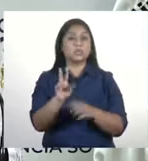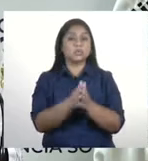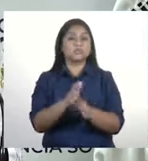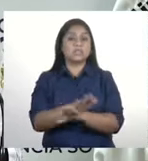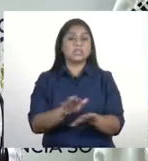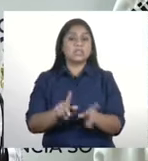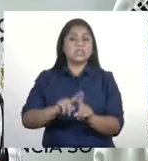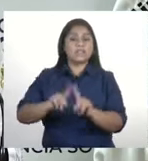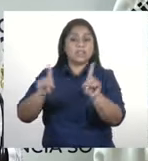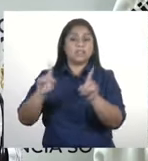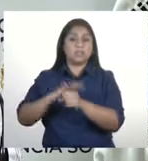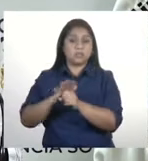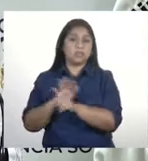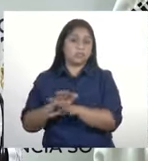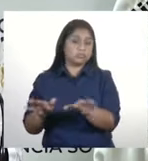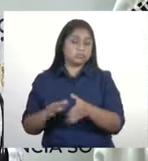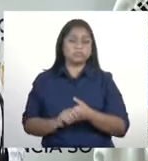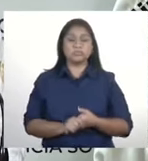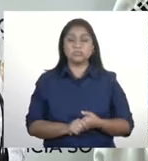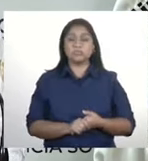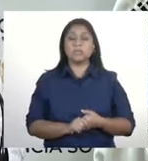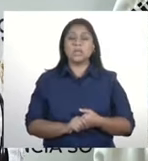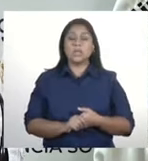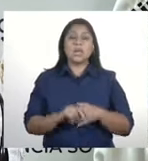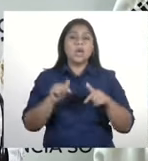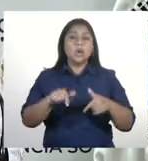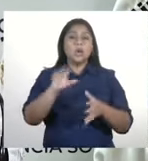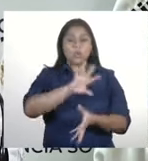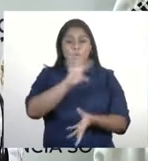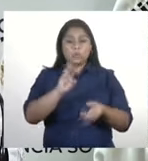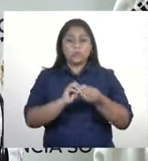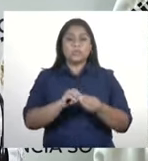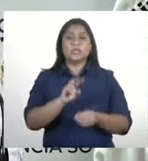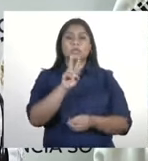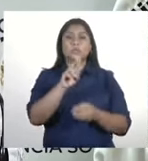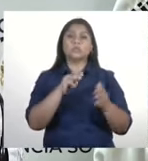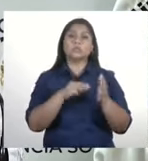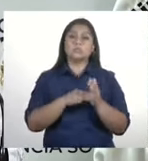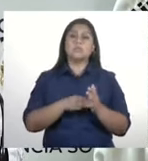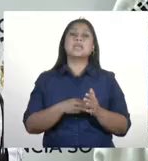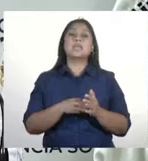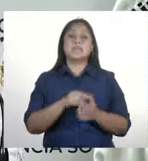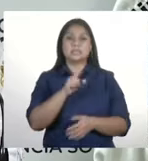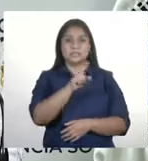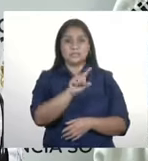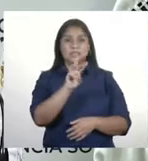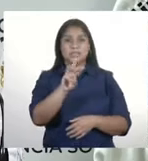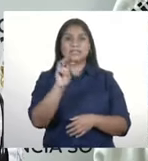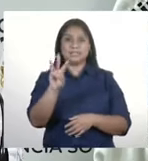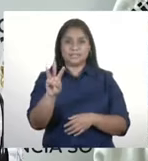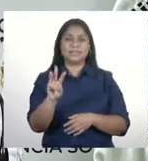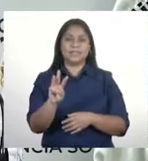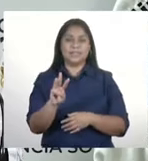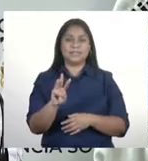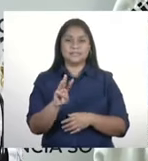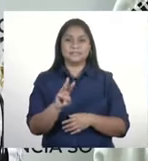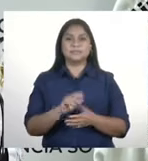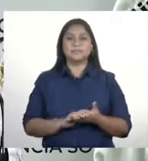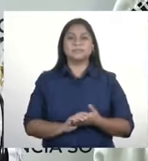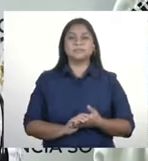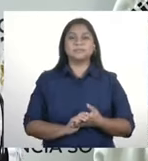causas ajenas al COVID-19, lo que nos da un total de 2,133 casos en el